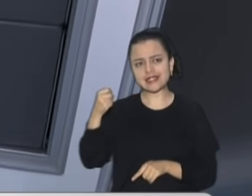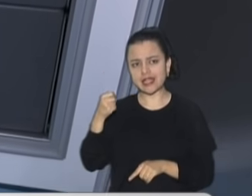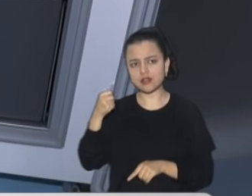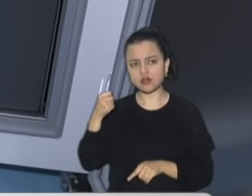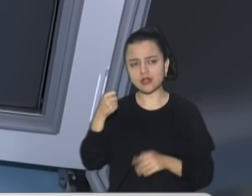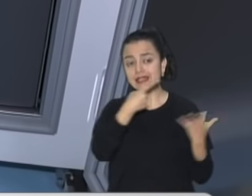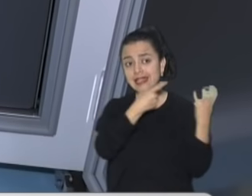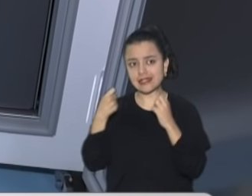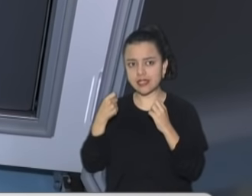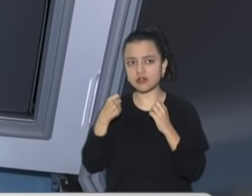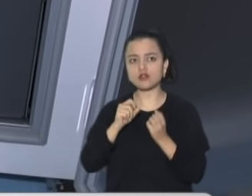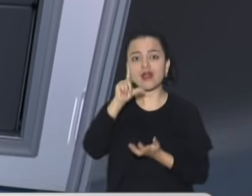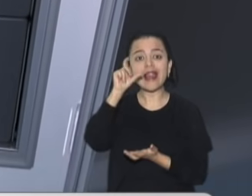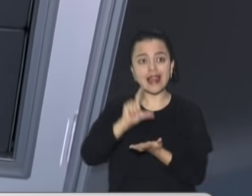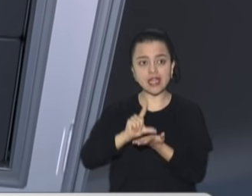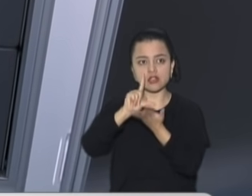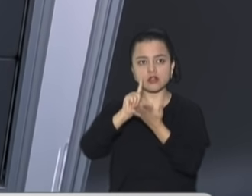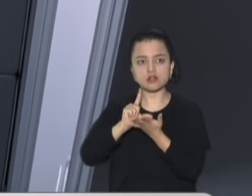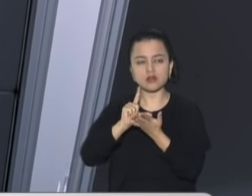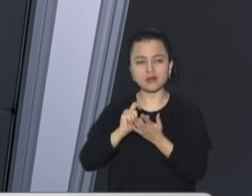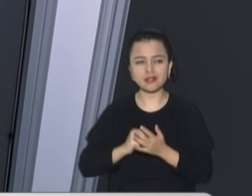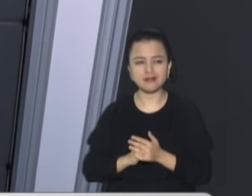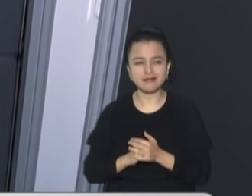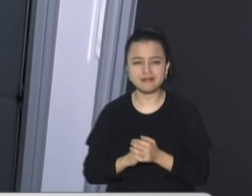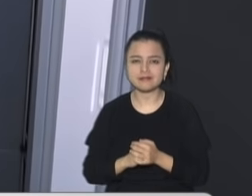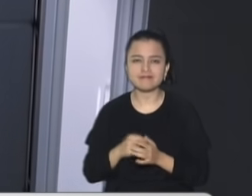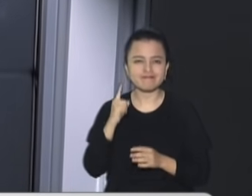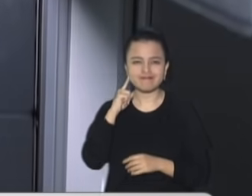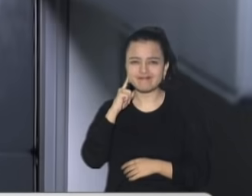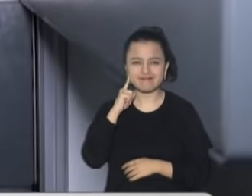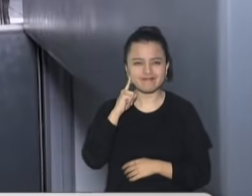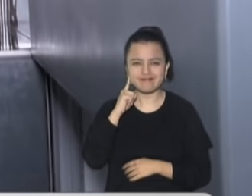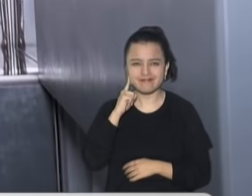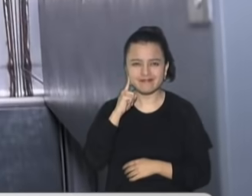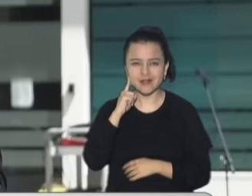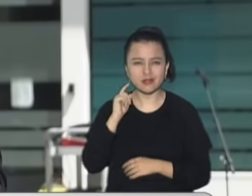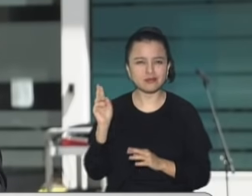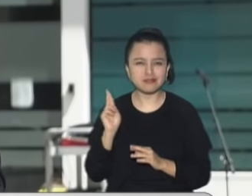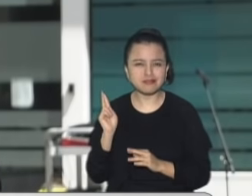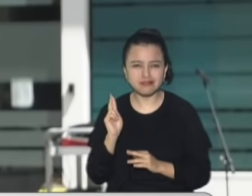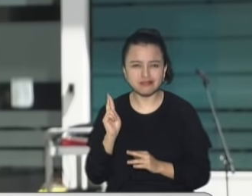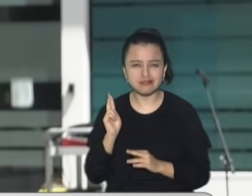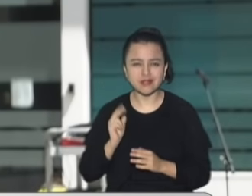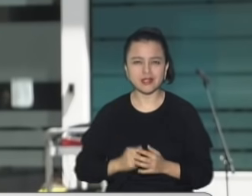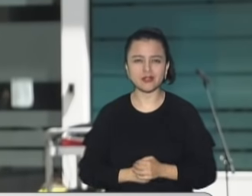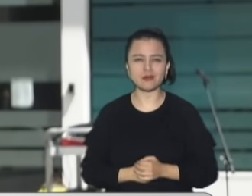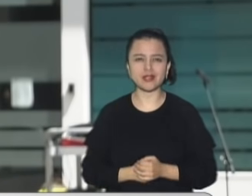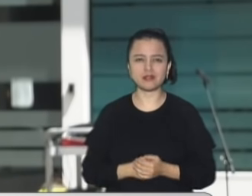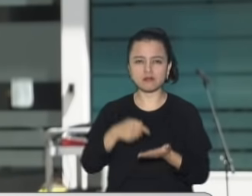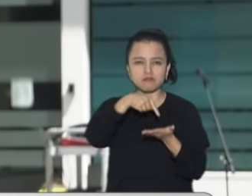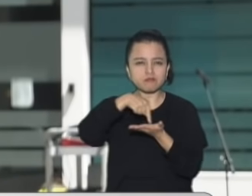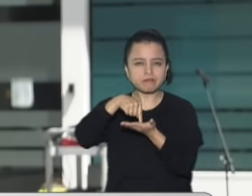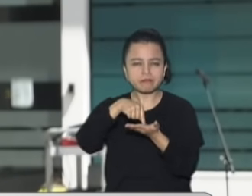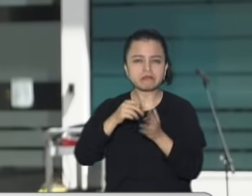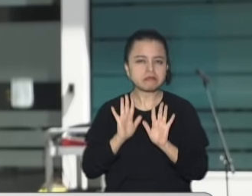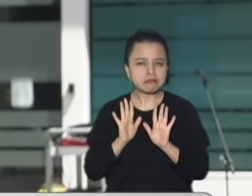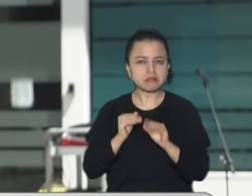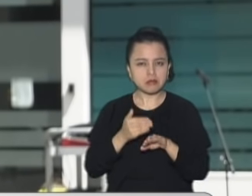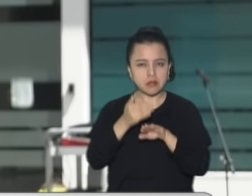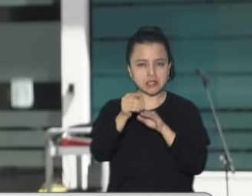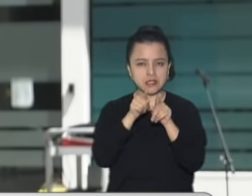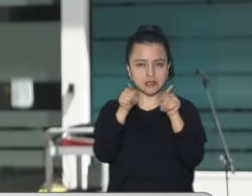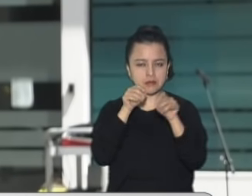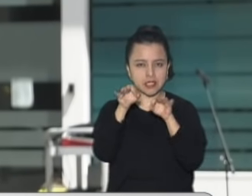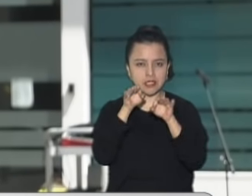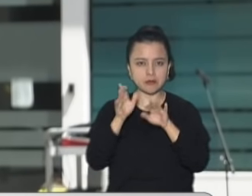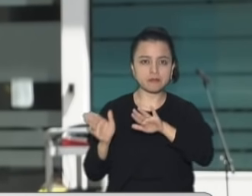albergar aproximadamente 175 mil vacunas en un solo momento. Entonces son los 6 ultracongeladores que ya llegaron